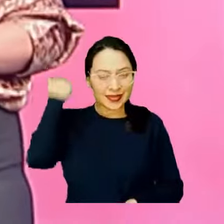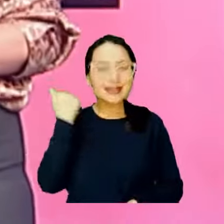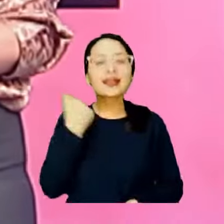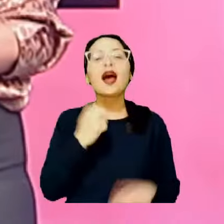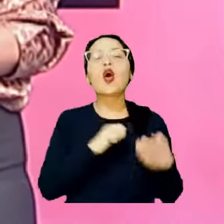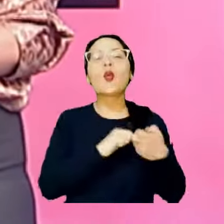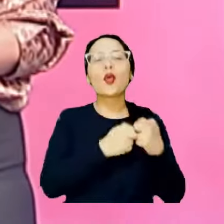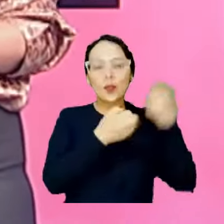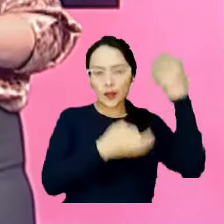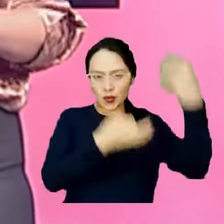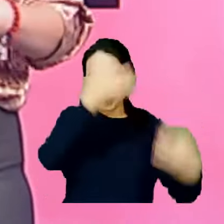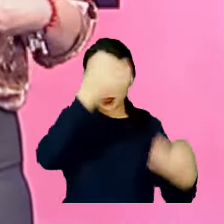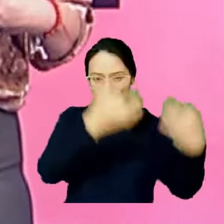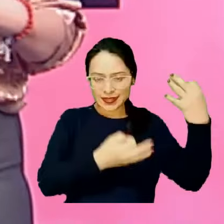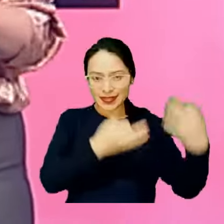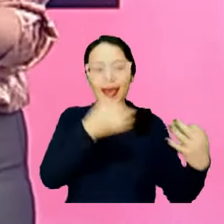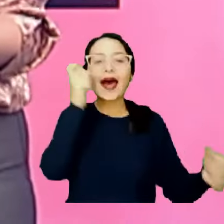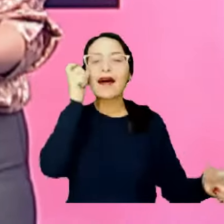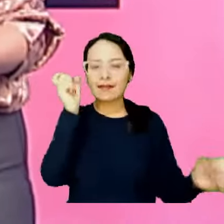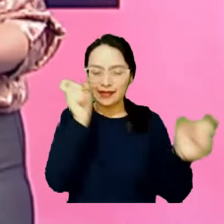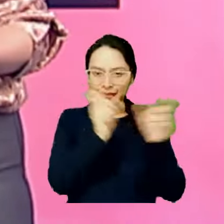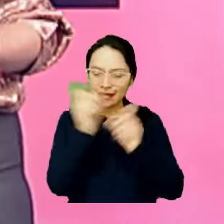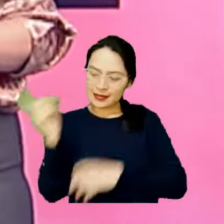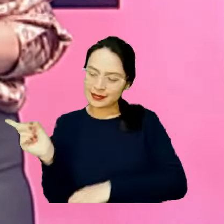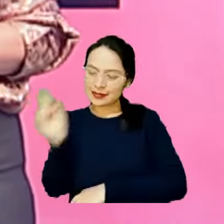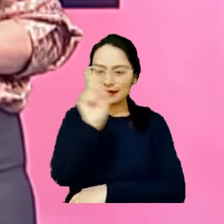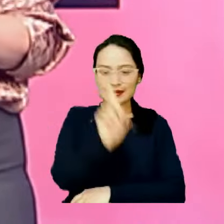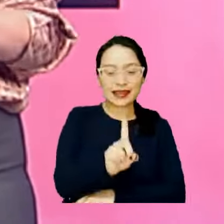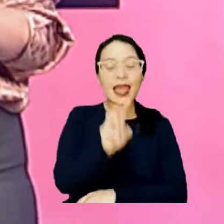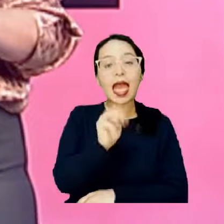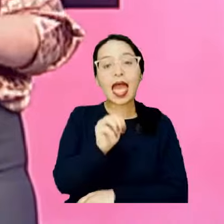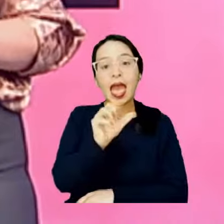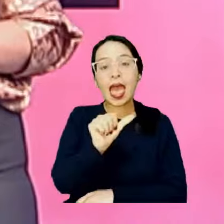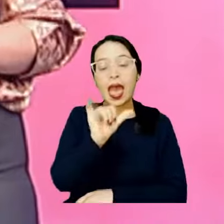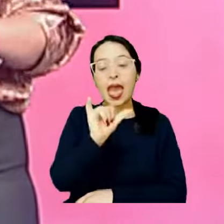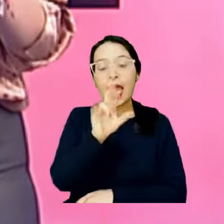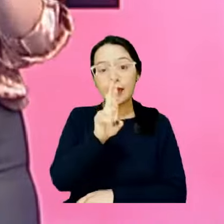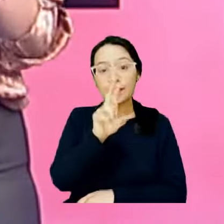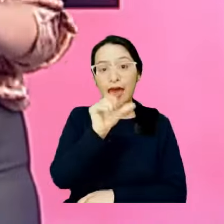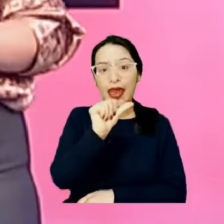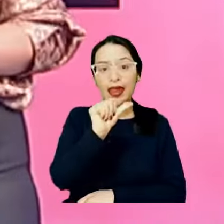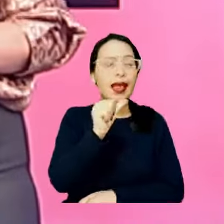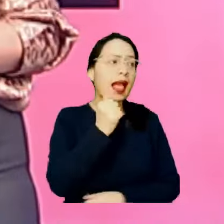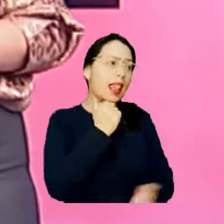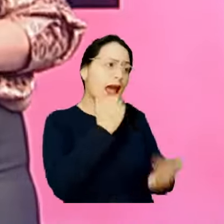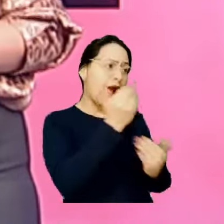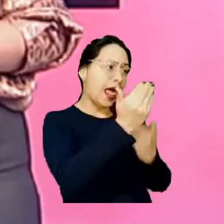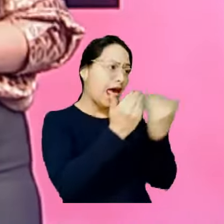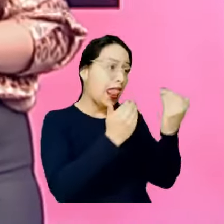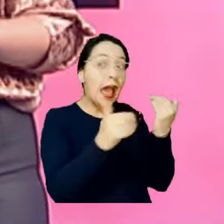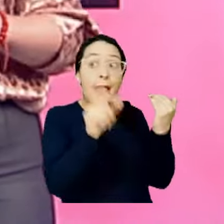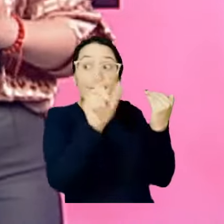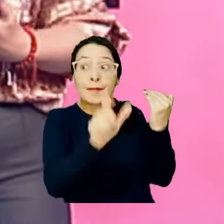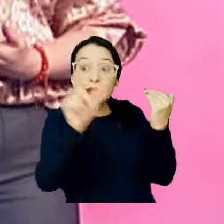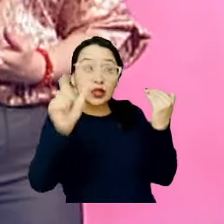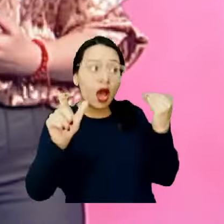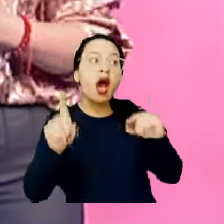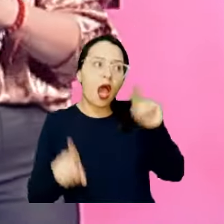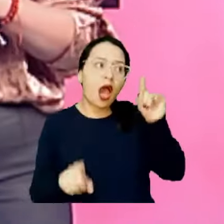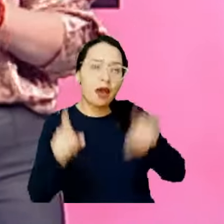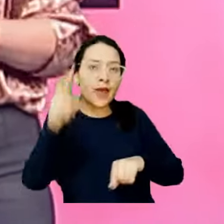por parte de Fiscalía también, que destapó, digamos, esta olla de grillos en donde se acusan a muchas personas, mencionó el nombre de Carolina Jaume, una